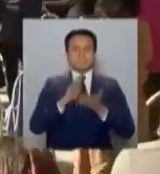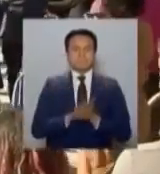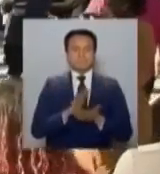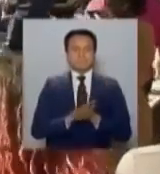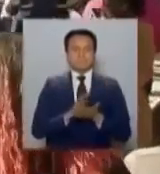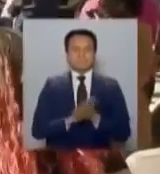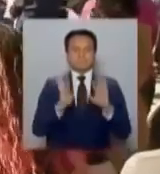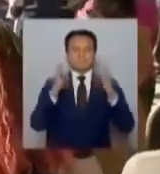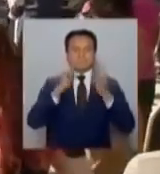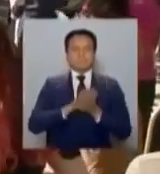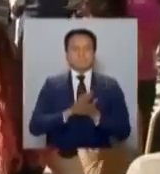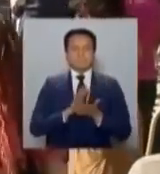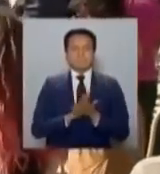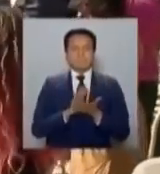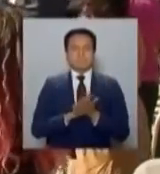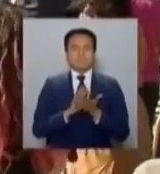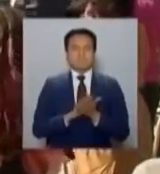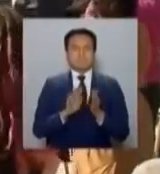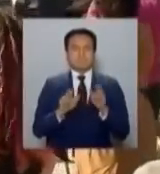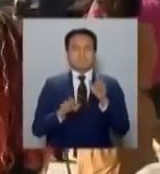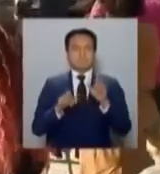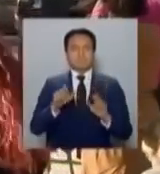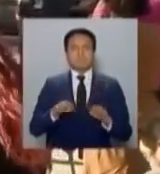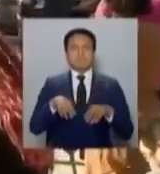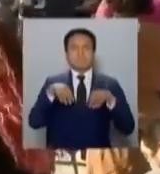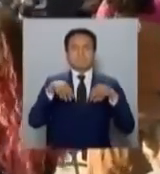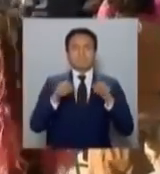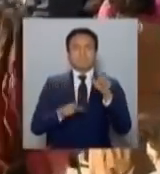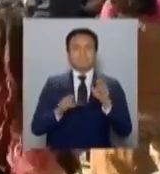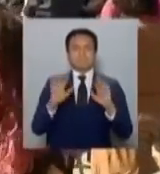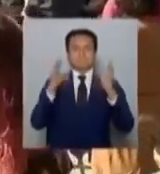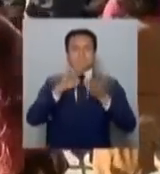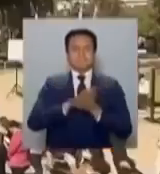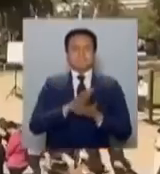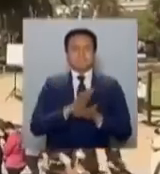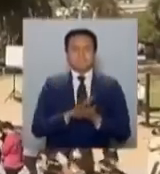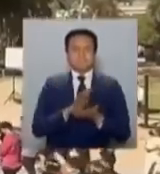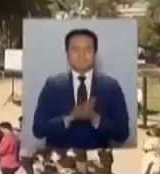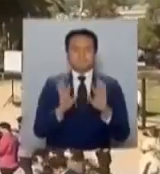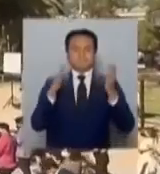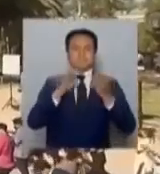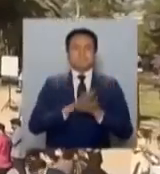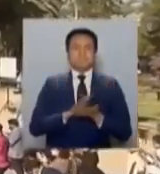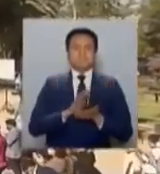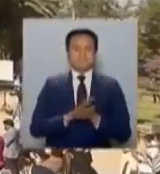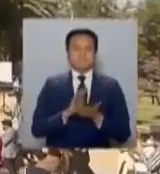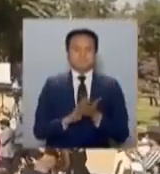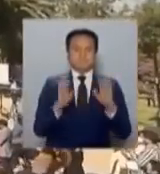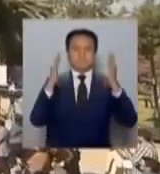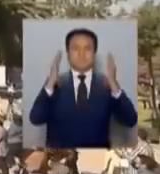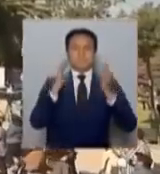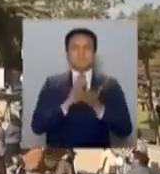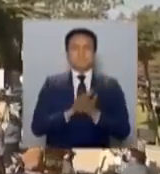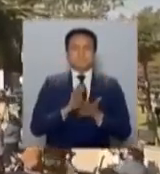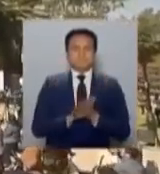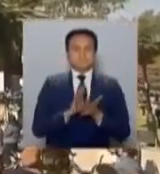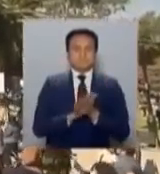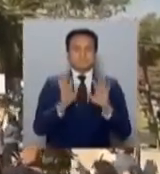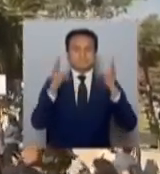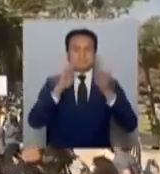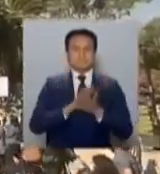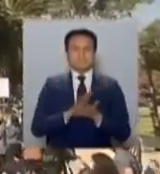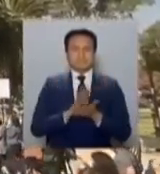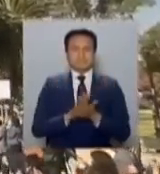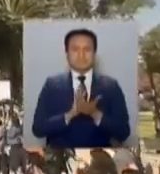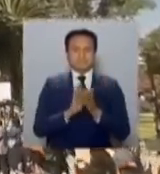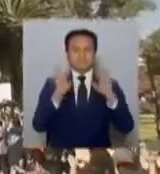Cuesta mucho entenderlo. En el caso, además, solo para complementar, en el caso, además, del IFE y todo lo demás, en los mínimos comunes, ¿te